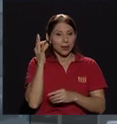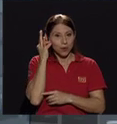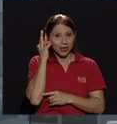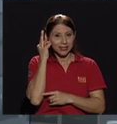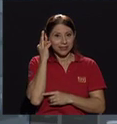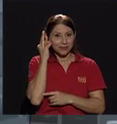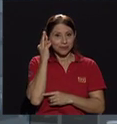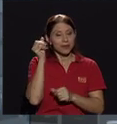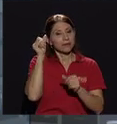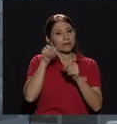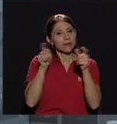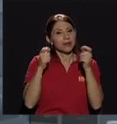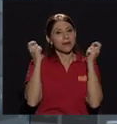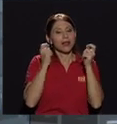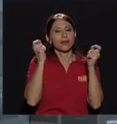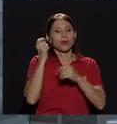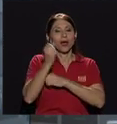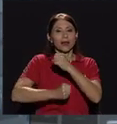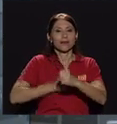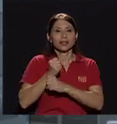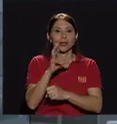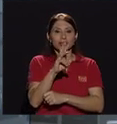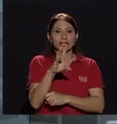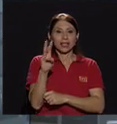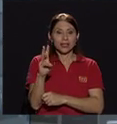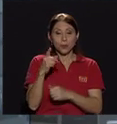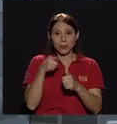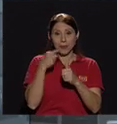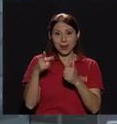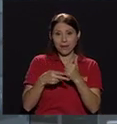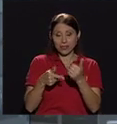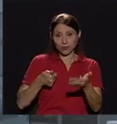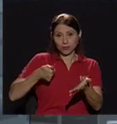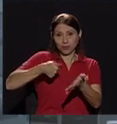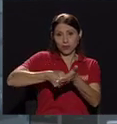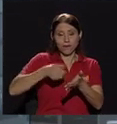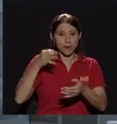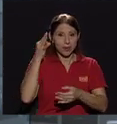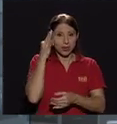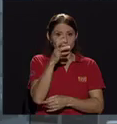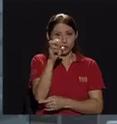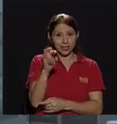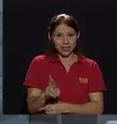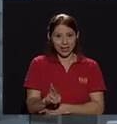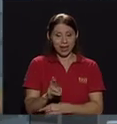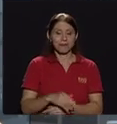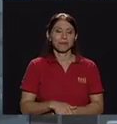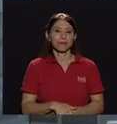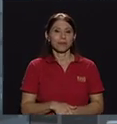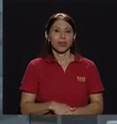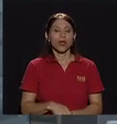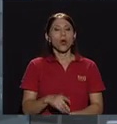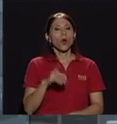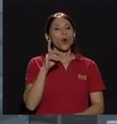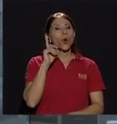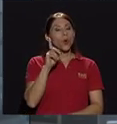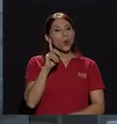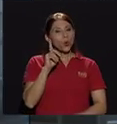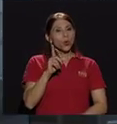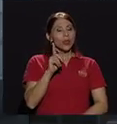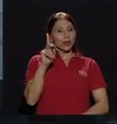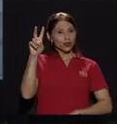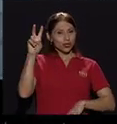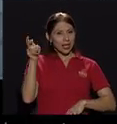marco del aniversario número 66 de la emisión del primer voto femenino en Costa Rica. Uno de los temas que